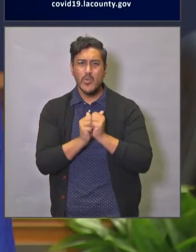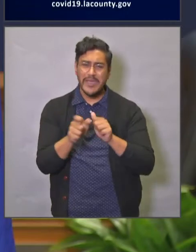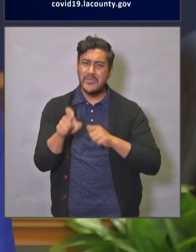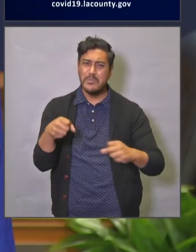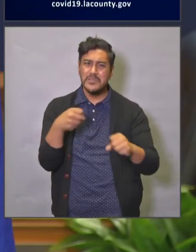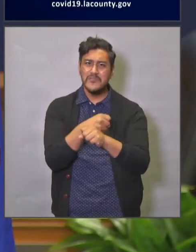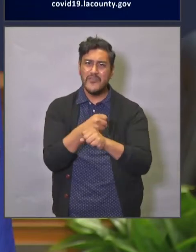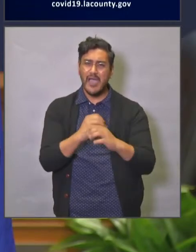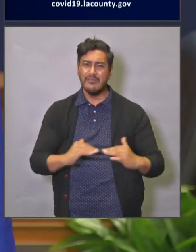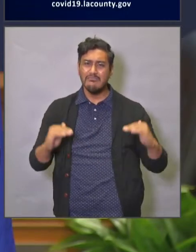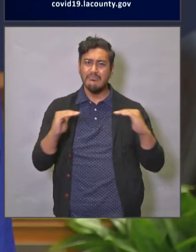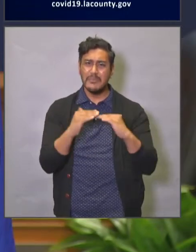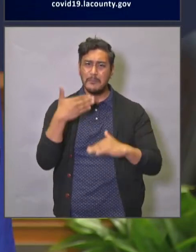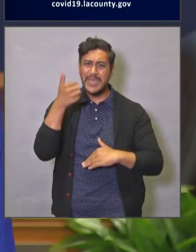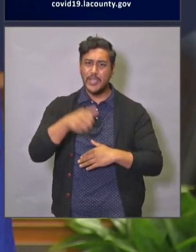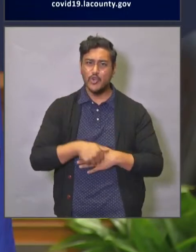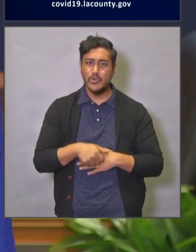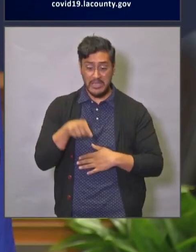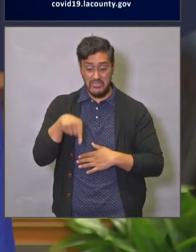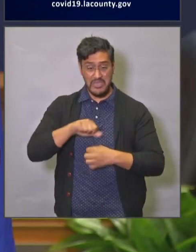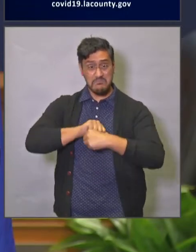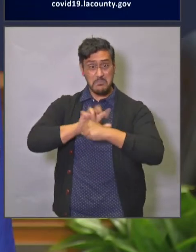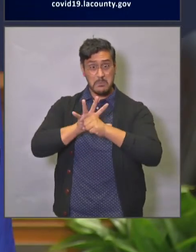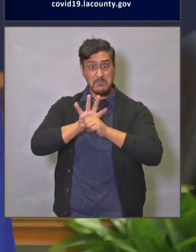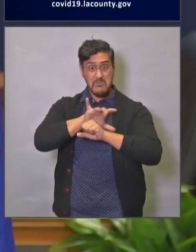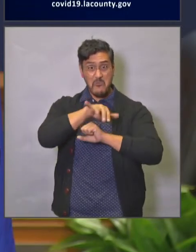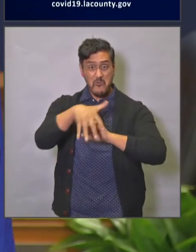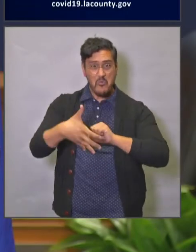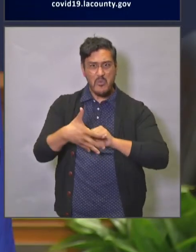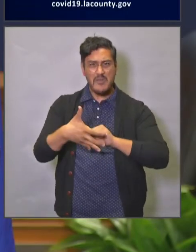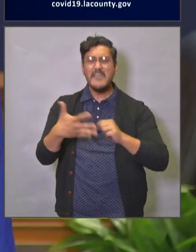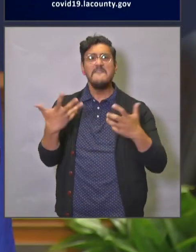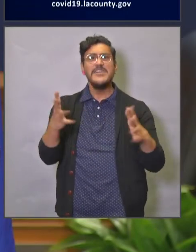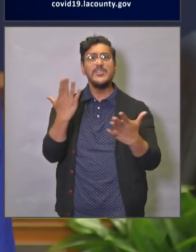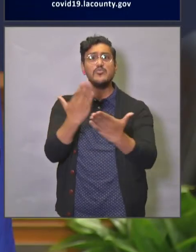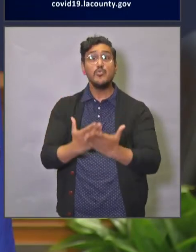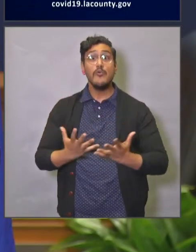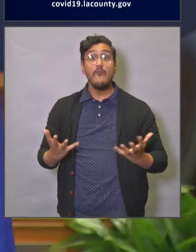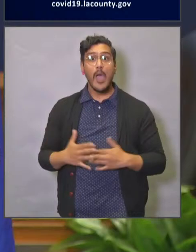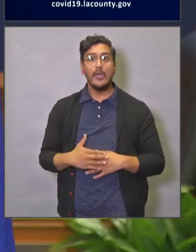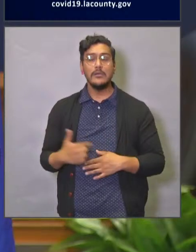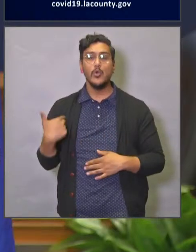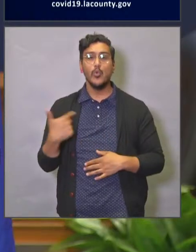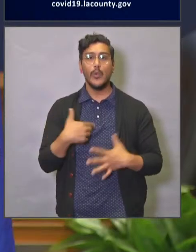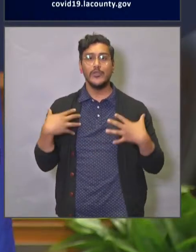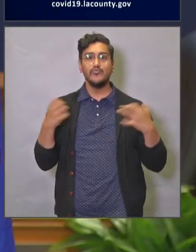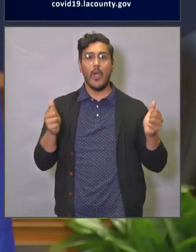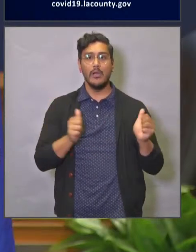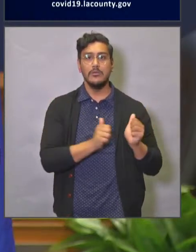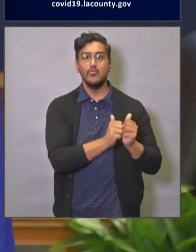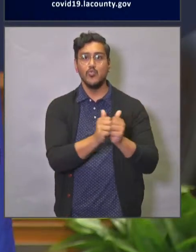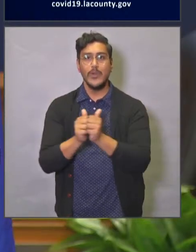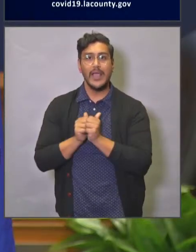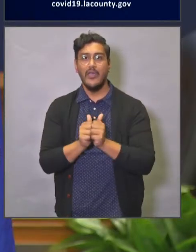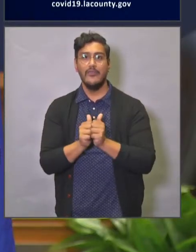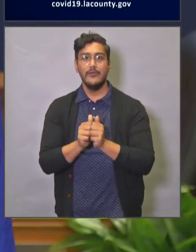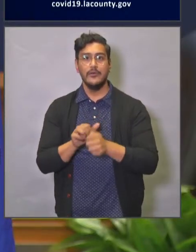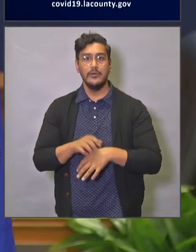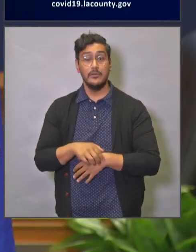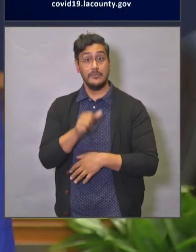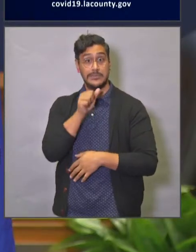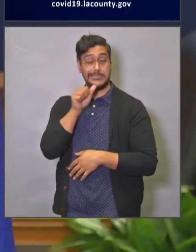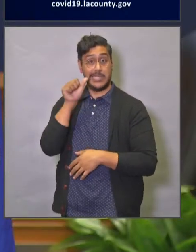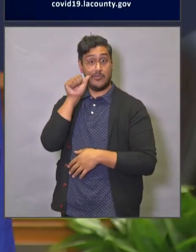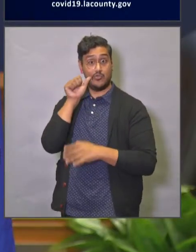ha demostrado que somos fuertes cuando estamos juntos. Apenas ayer, la Junta de los Supervisores del Condado de